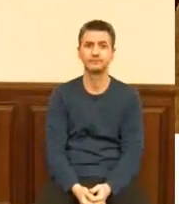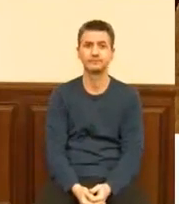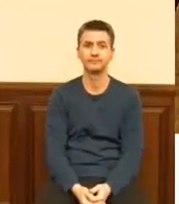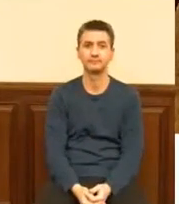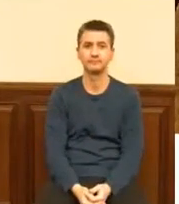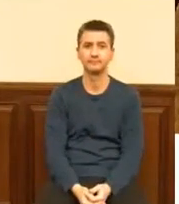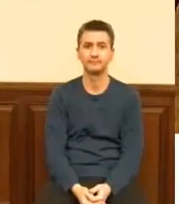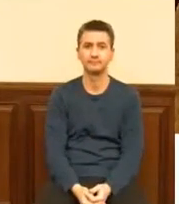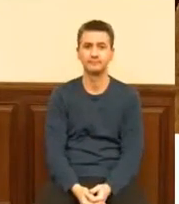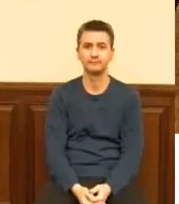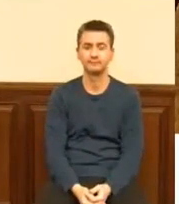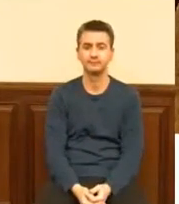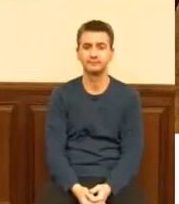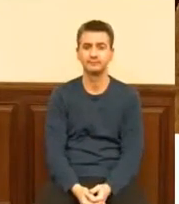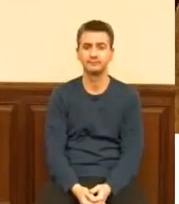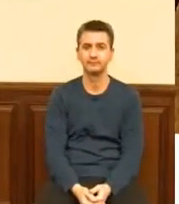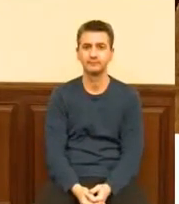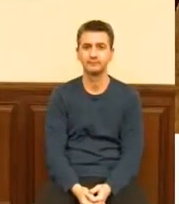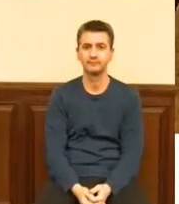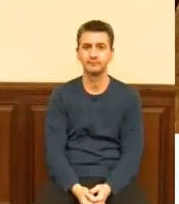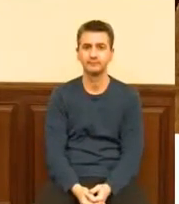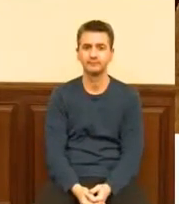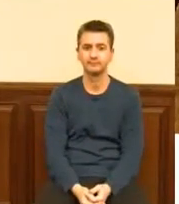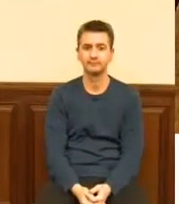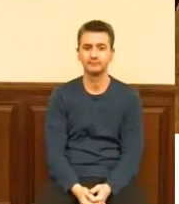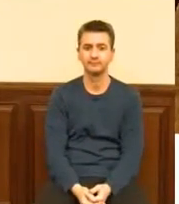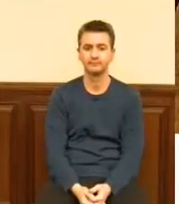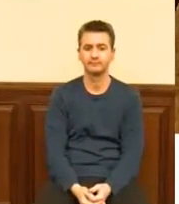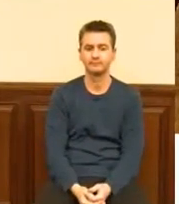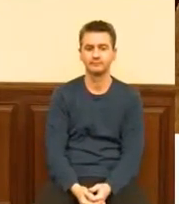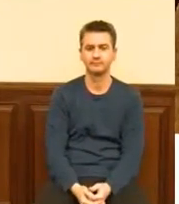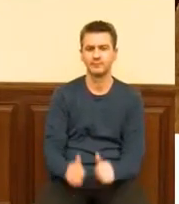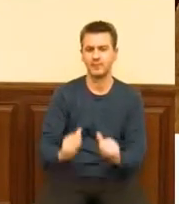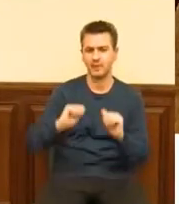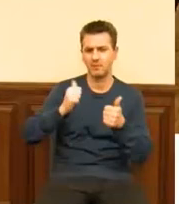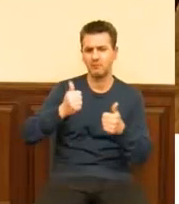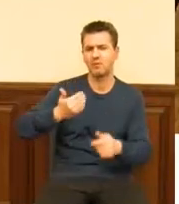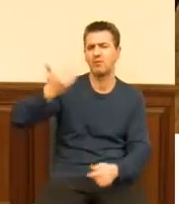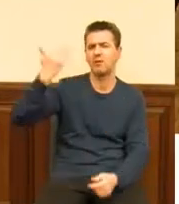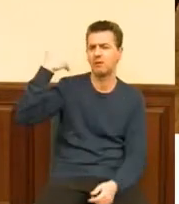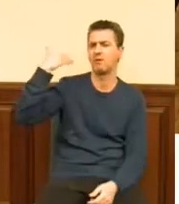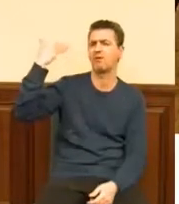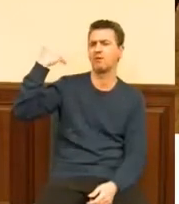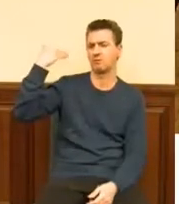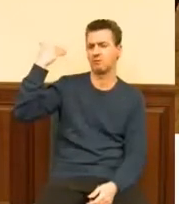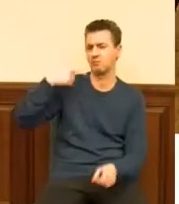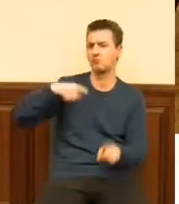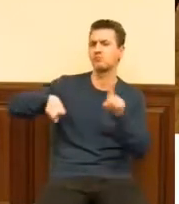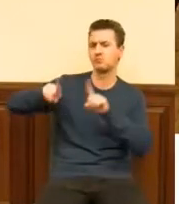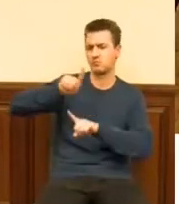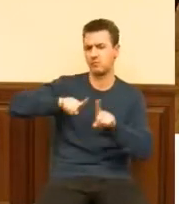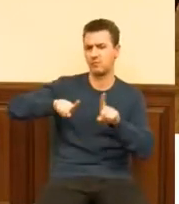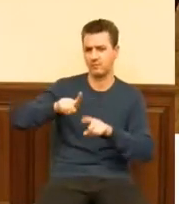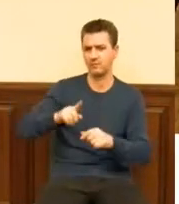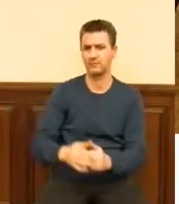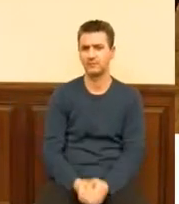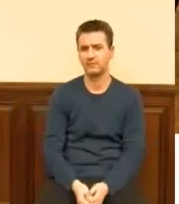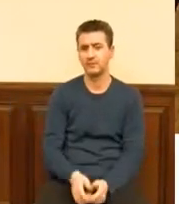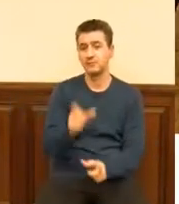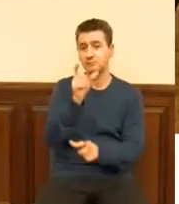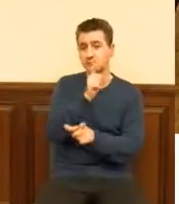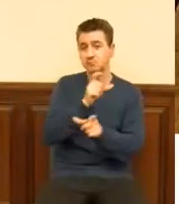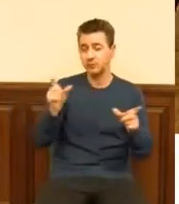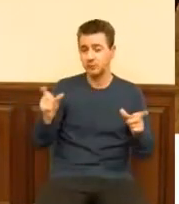viendo locales cerrados en Móstoles desde hace mucho, mucho, mucho tiempo. Gente que no ha